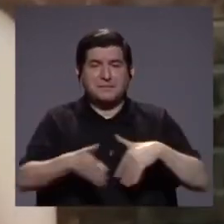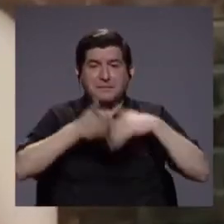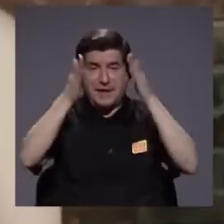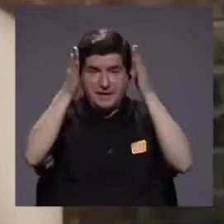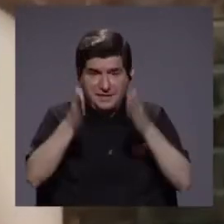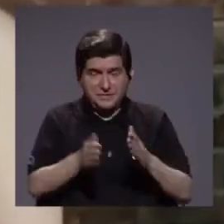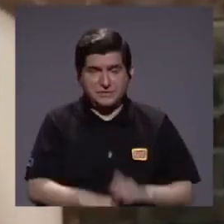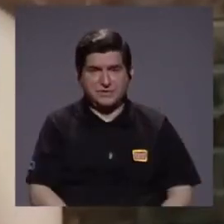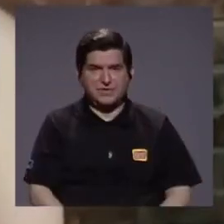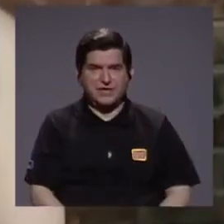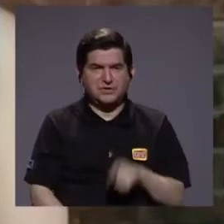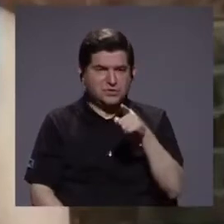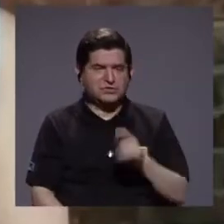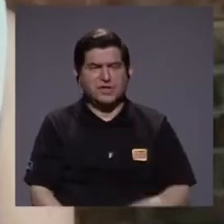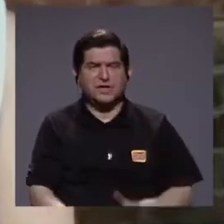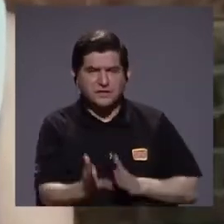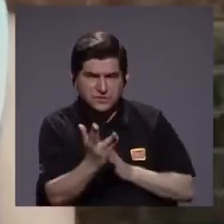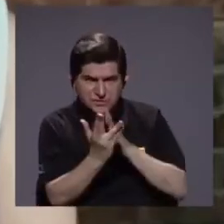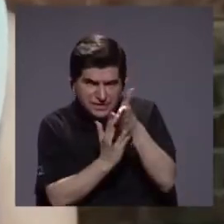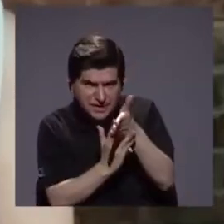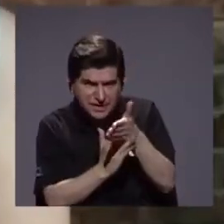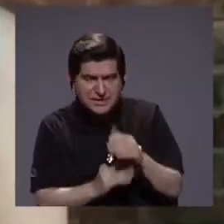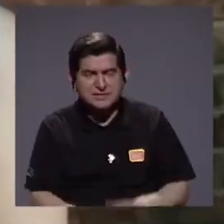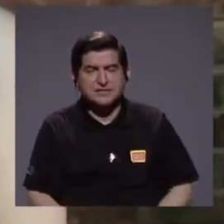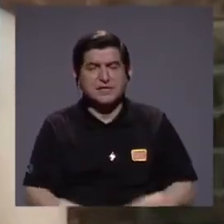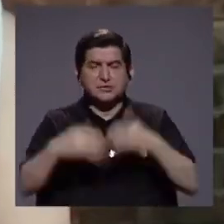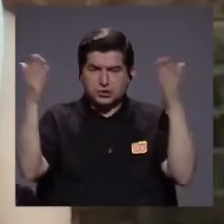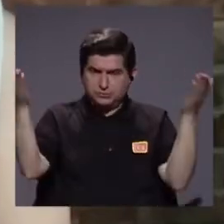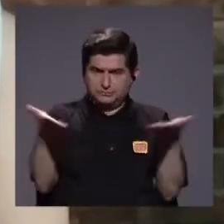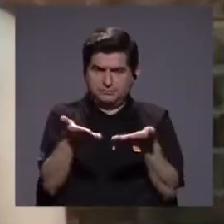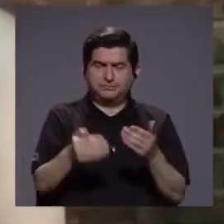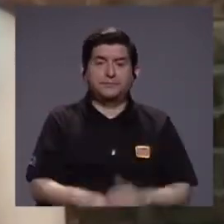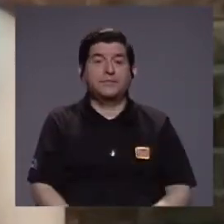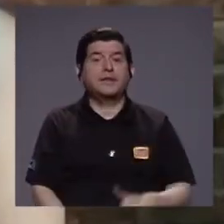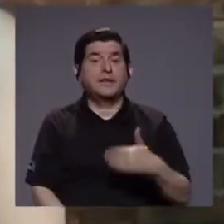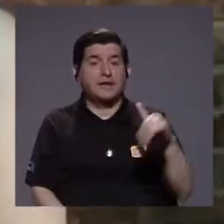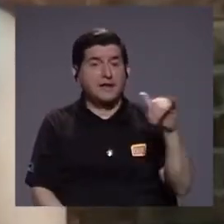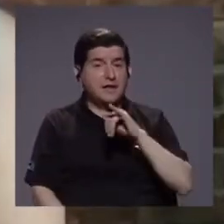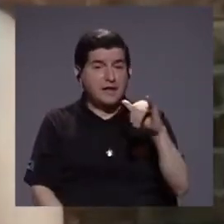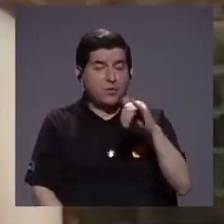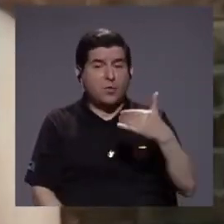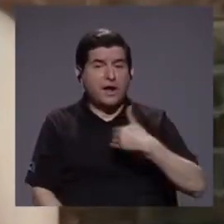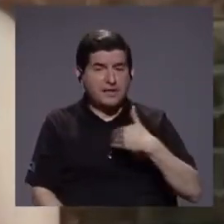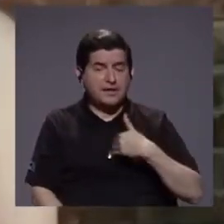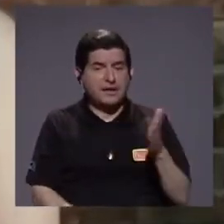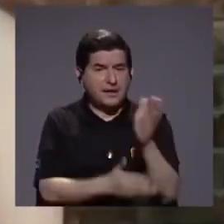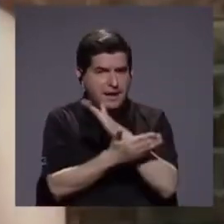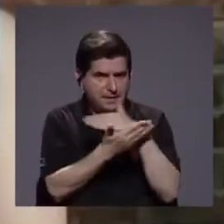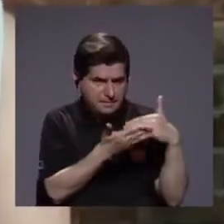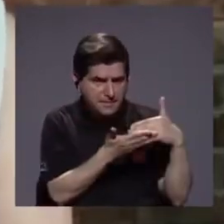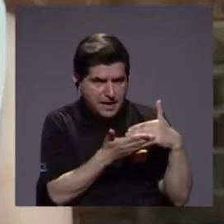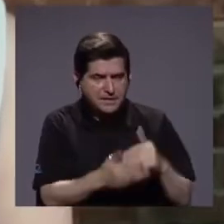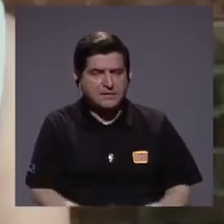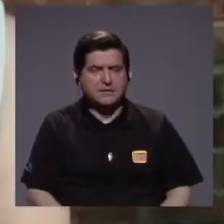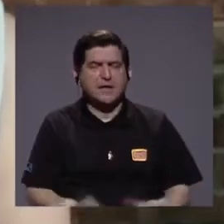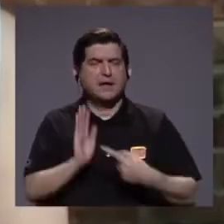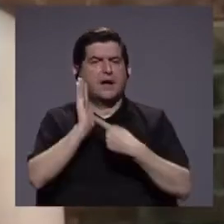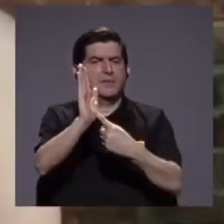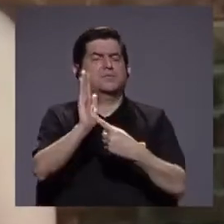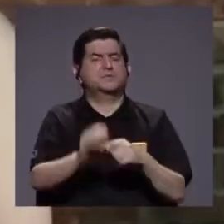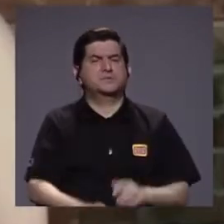estudiantado cuando ingresa, se le da la bienvenida, se va a tener una sección donde se va a